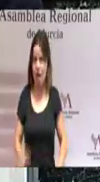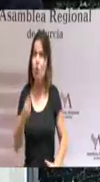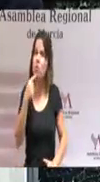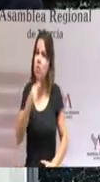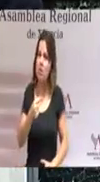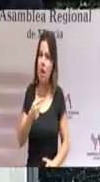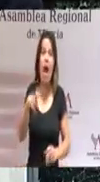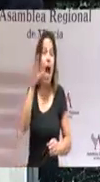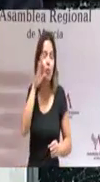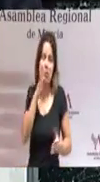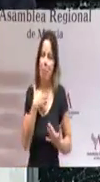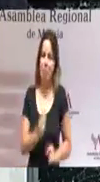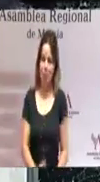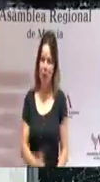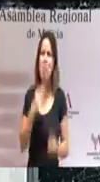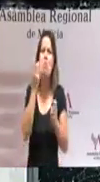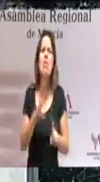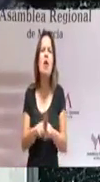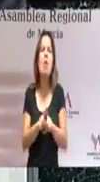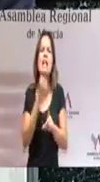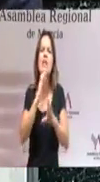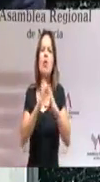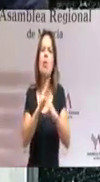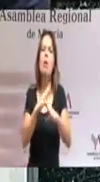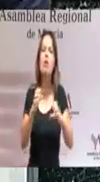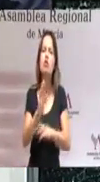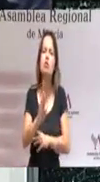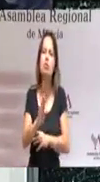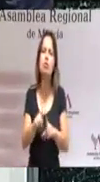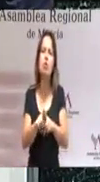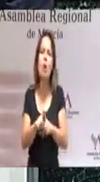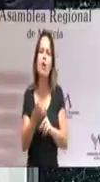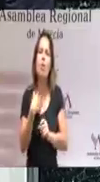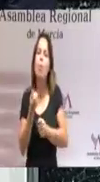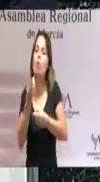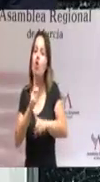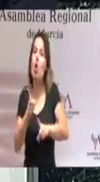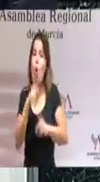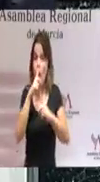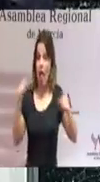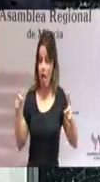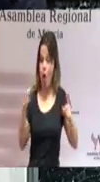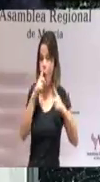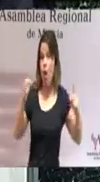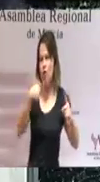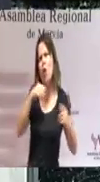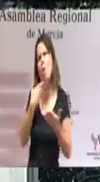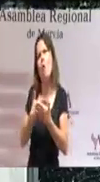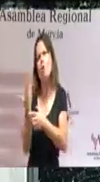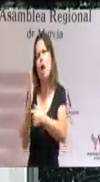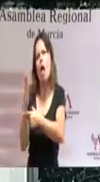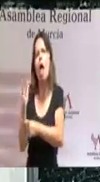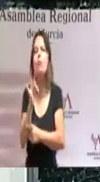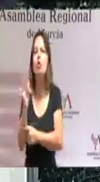niegan a escuchar. Parece como si su grupo parlamentario no le hubiera trasladado que llevamos un año haciendo propuestas